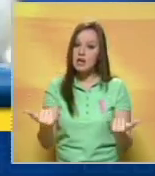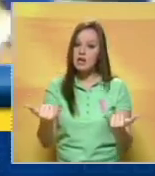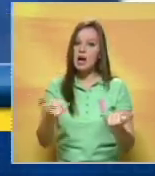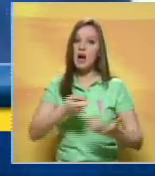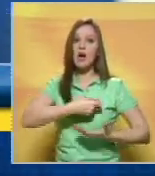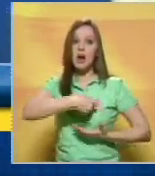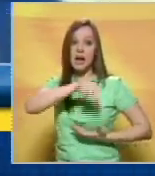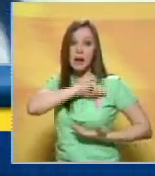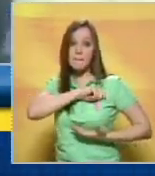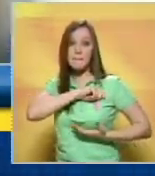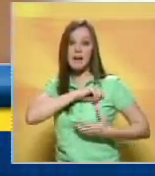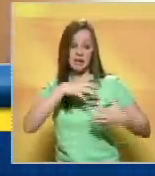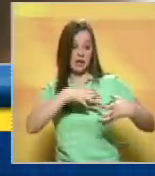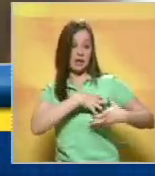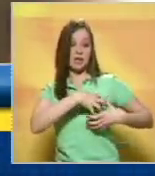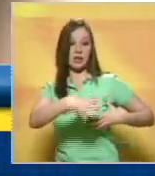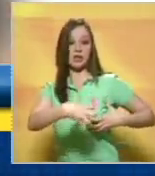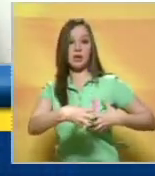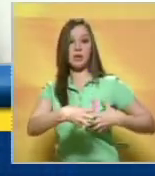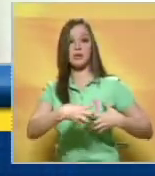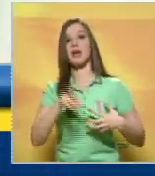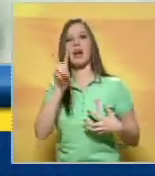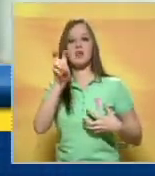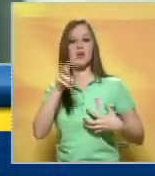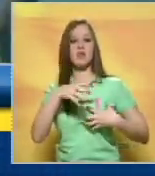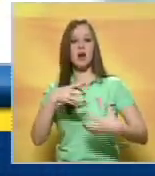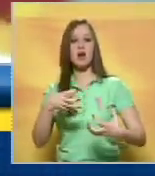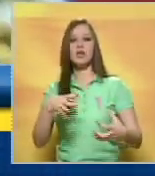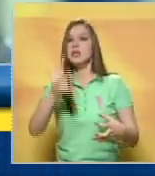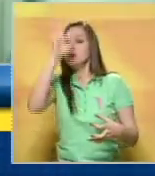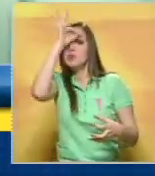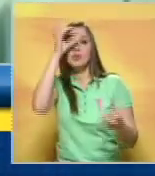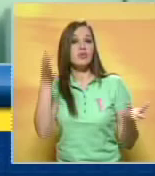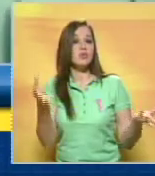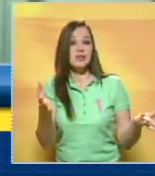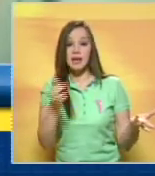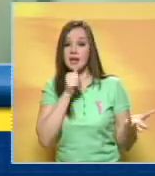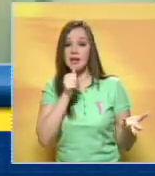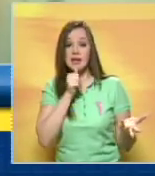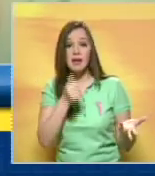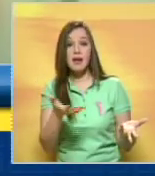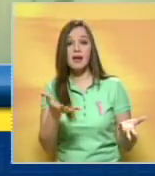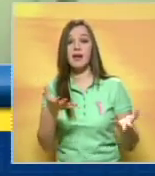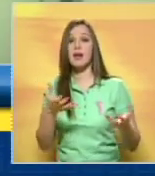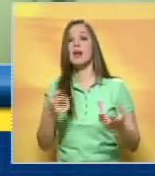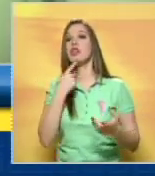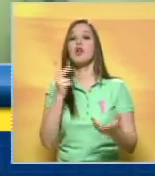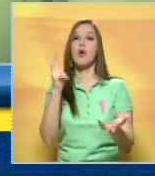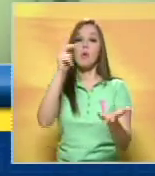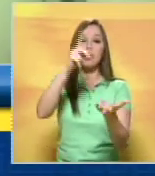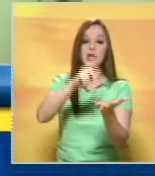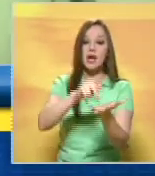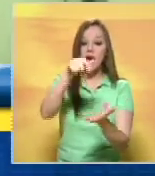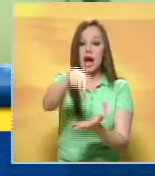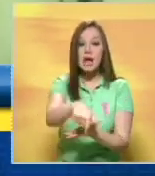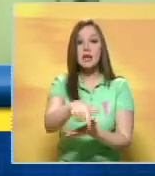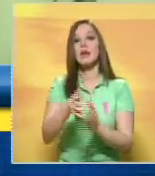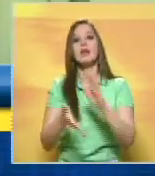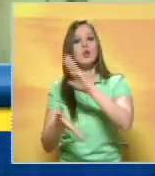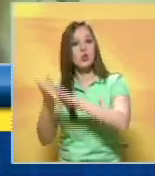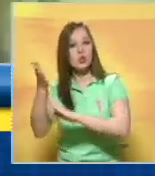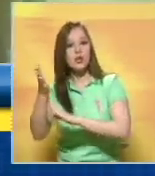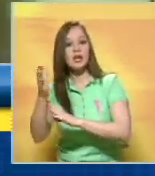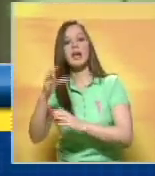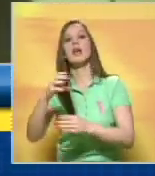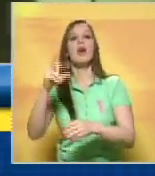iba a sacar un...? No sé quién, él me dijo que cuando estuviera aquí... ¿Tenías que ir a un hotel en Madrid?